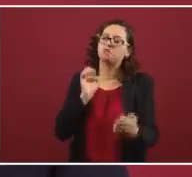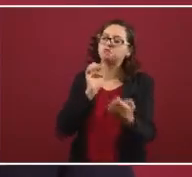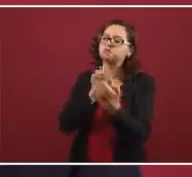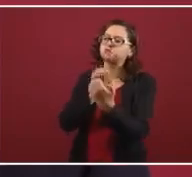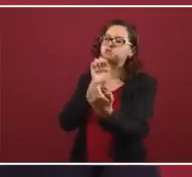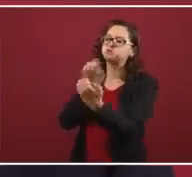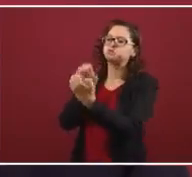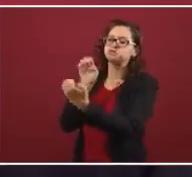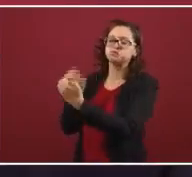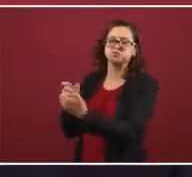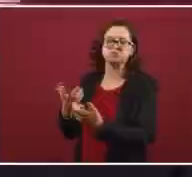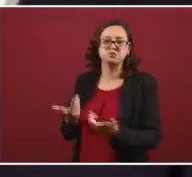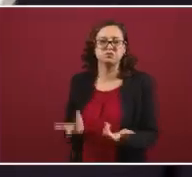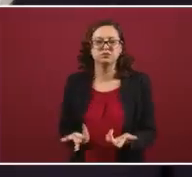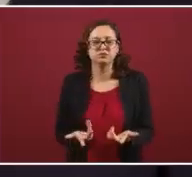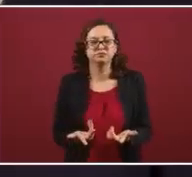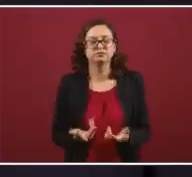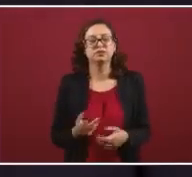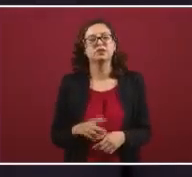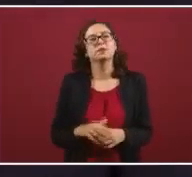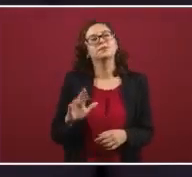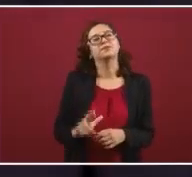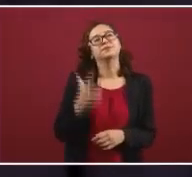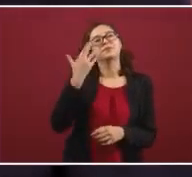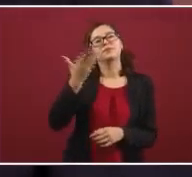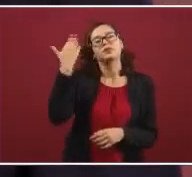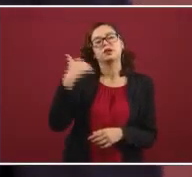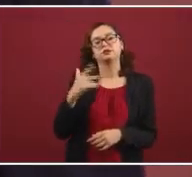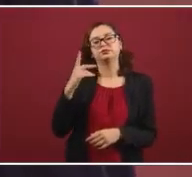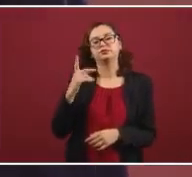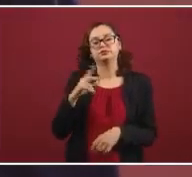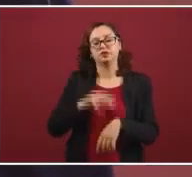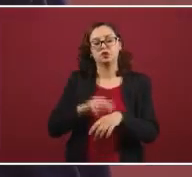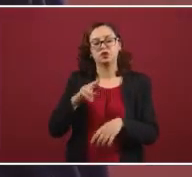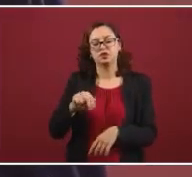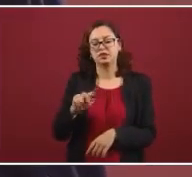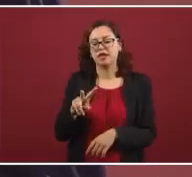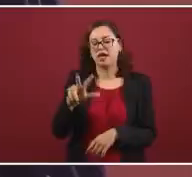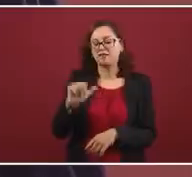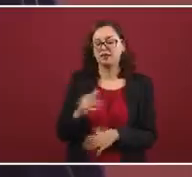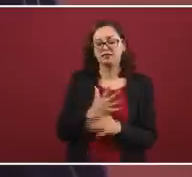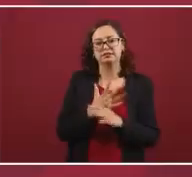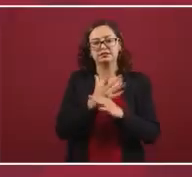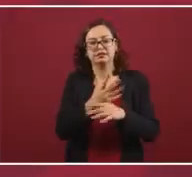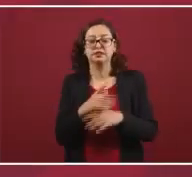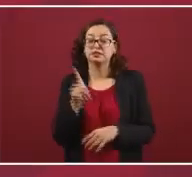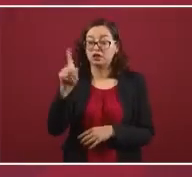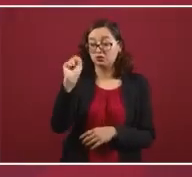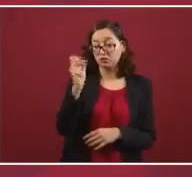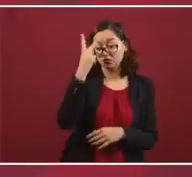Yo me acuerdo que el doctor Nava decía, en San Luis Potosí hay dos periódicos.